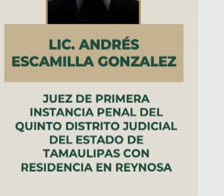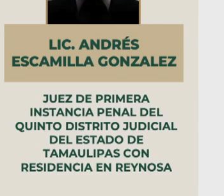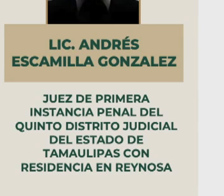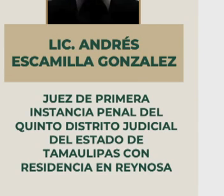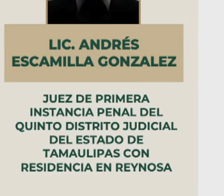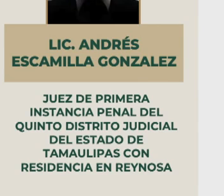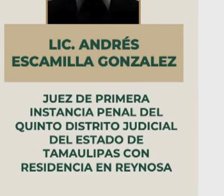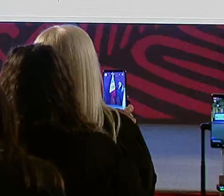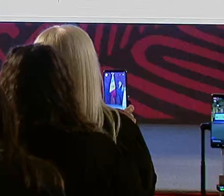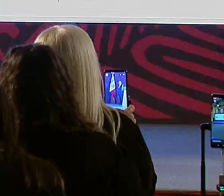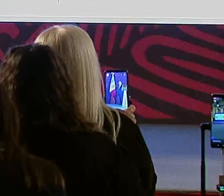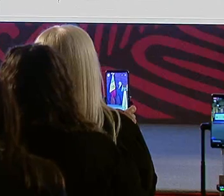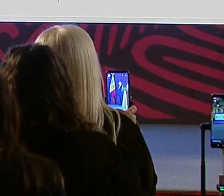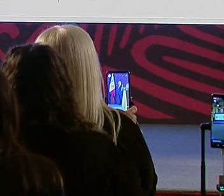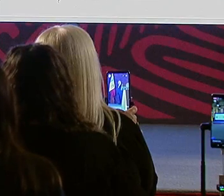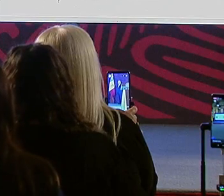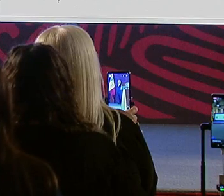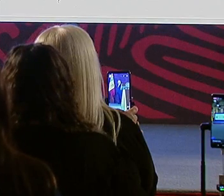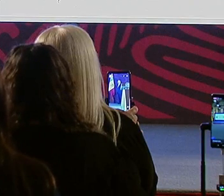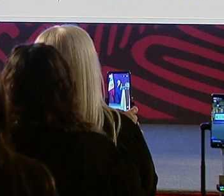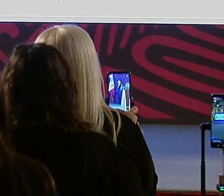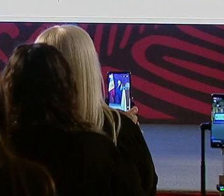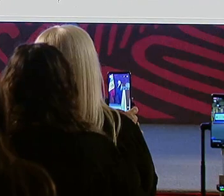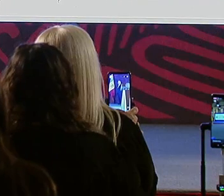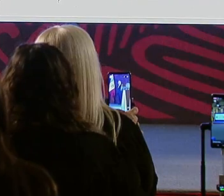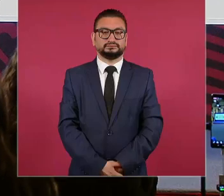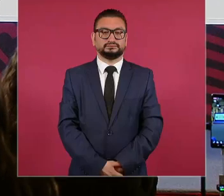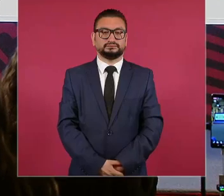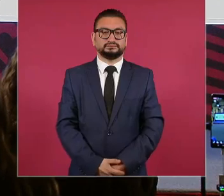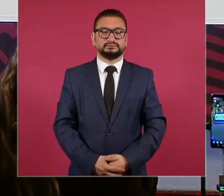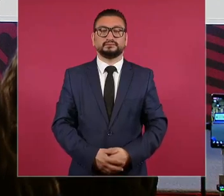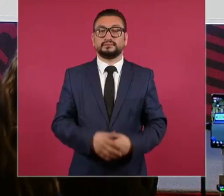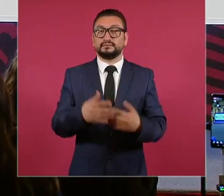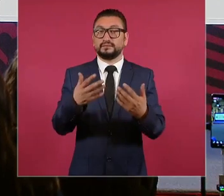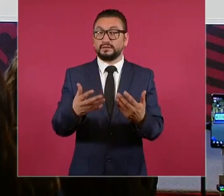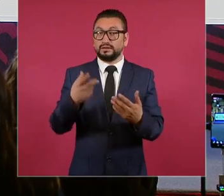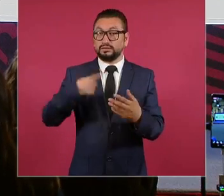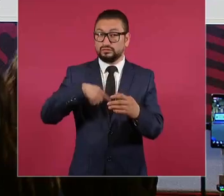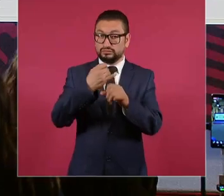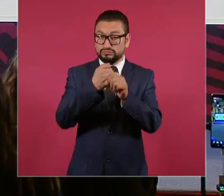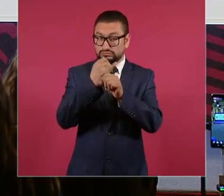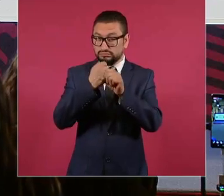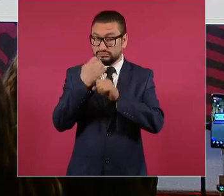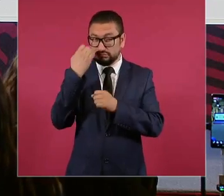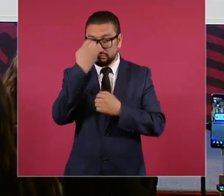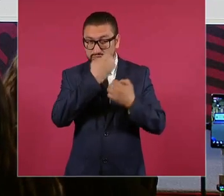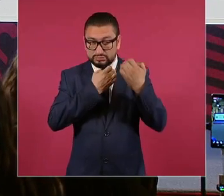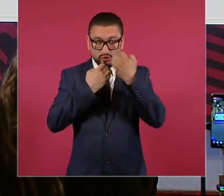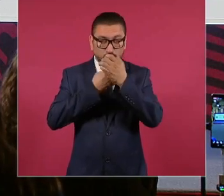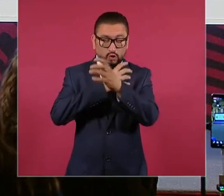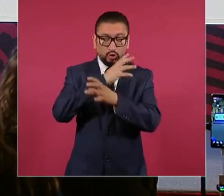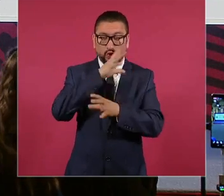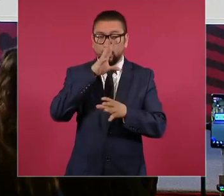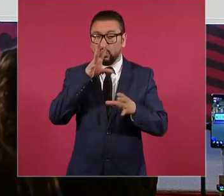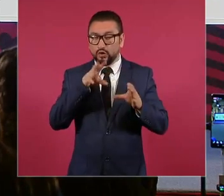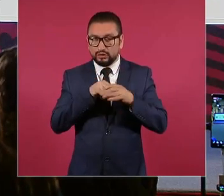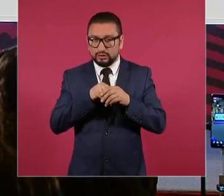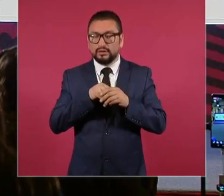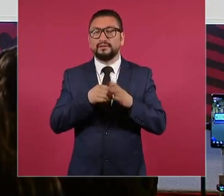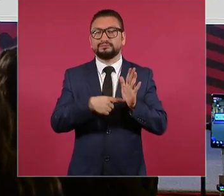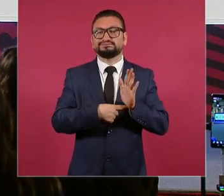a veces más de 24 horas después, porque hasta que no se revise bien, indicamos